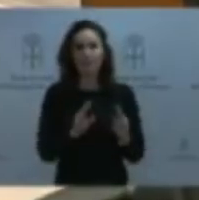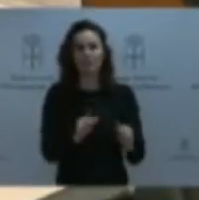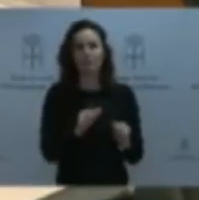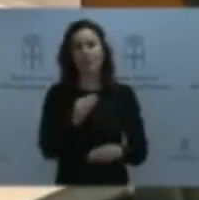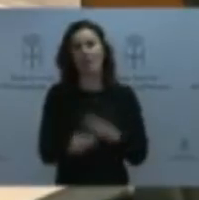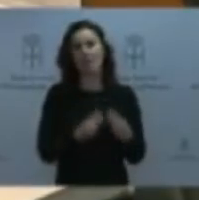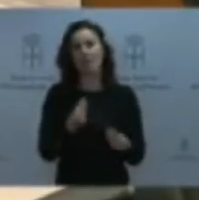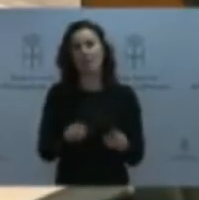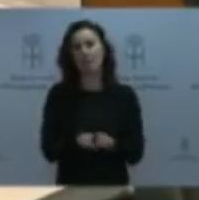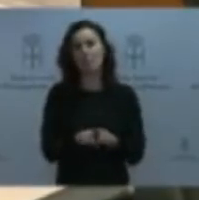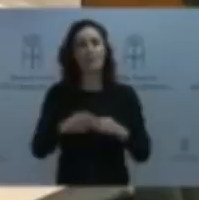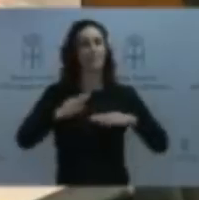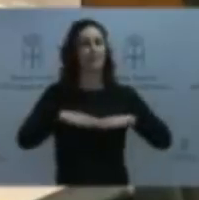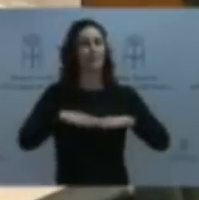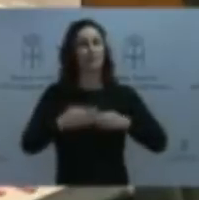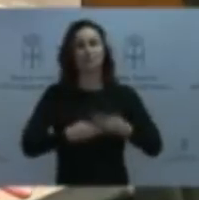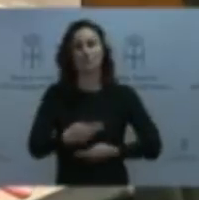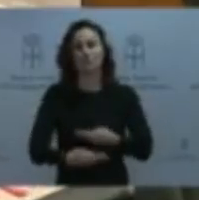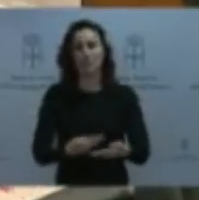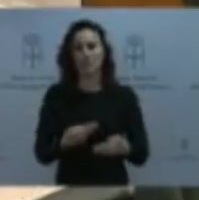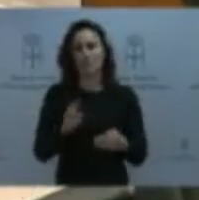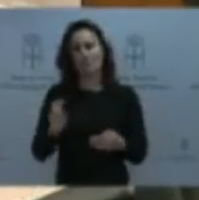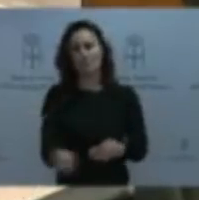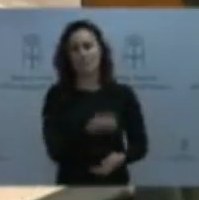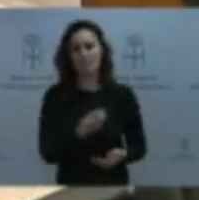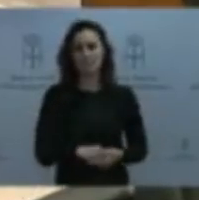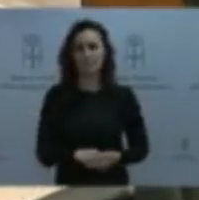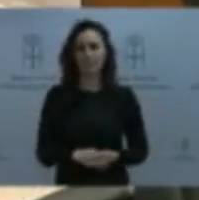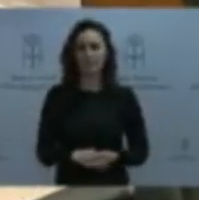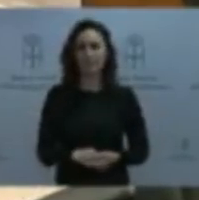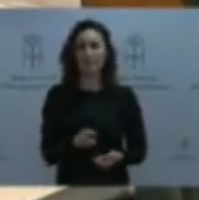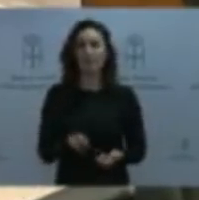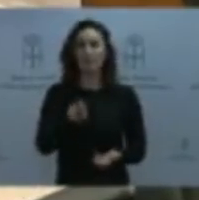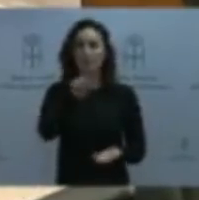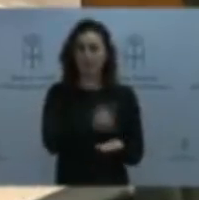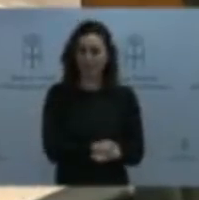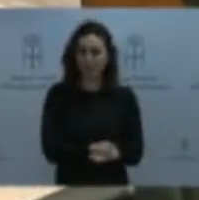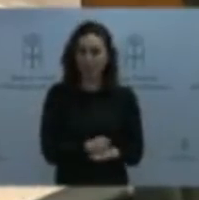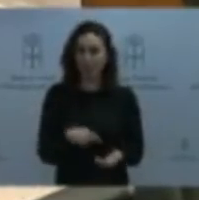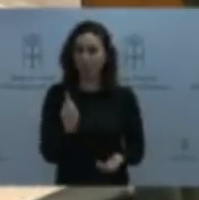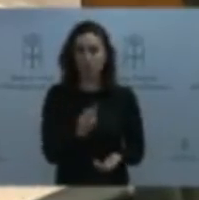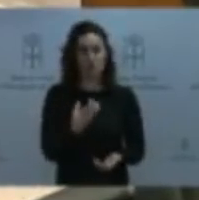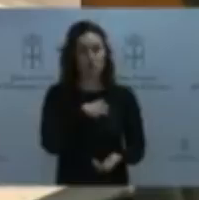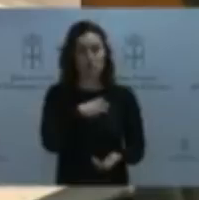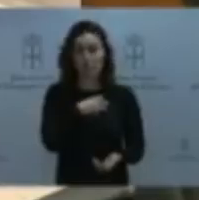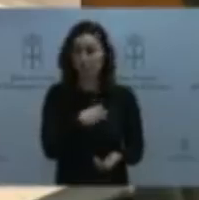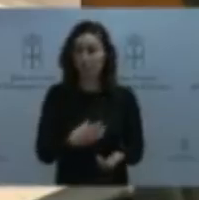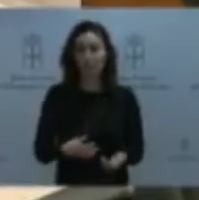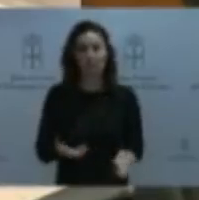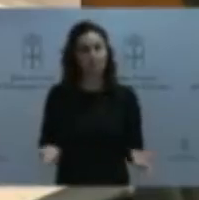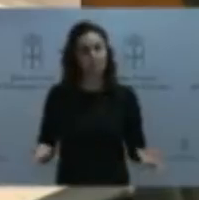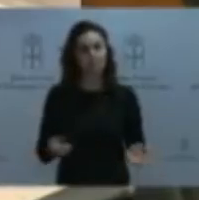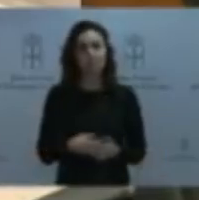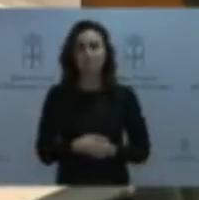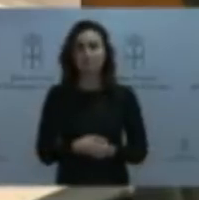procedimientos, etcétera, ¿no? Le insisto en que no podemos, desde luego, no nos hacemos